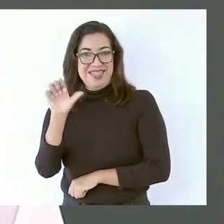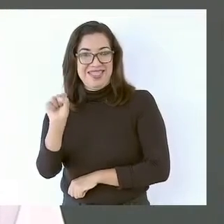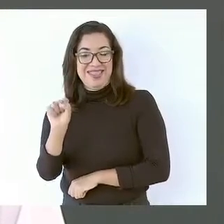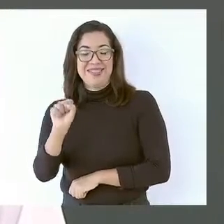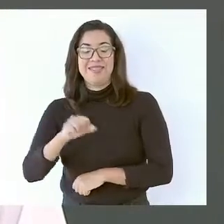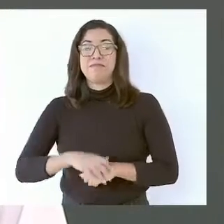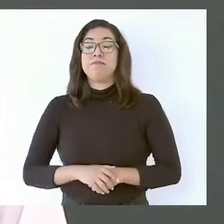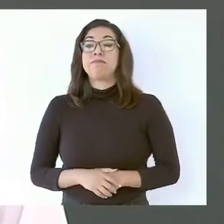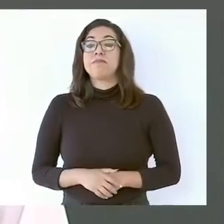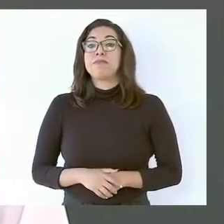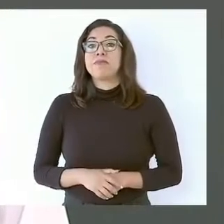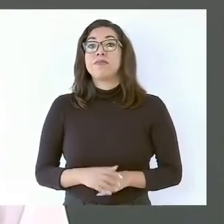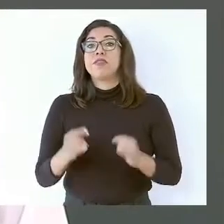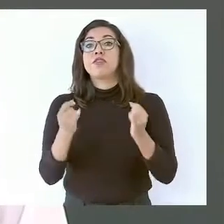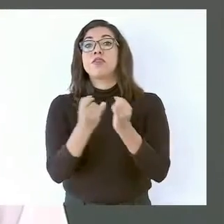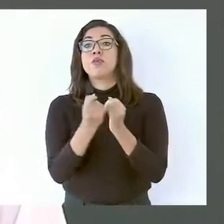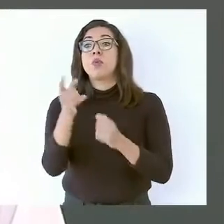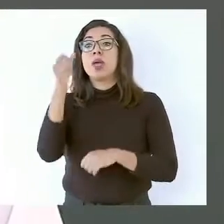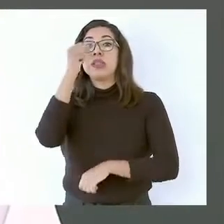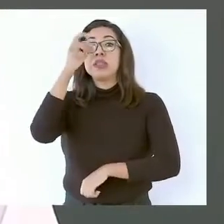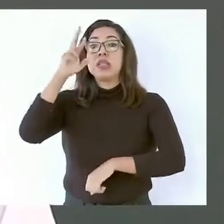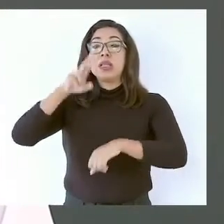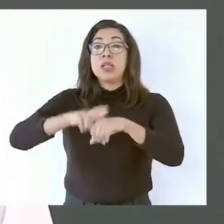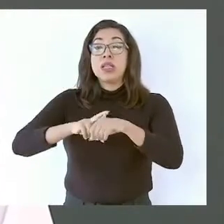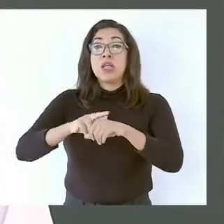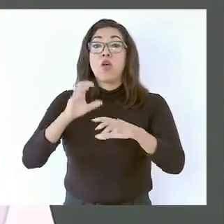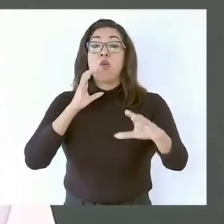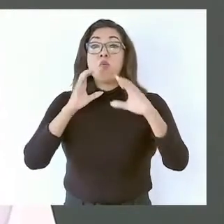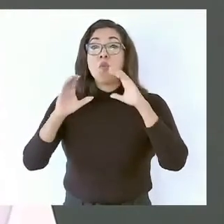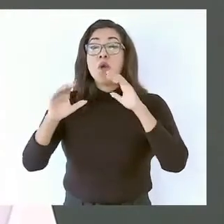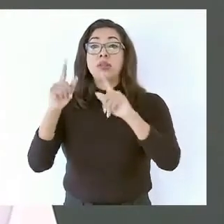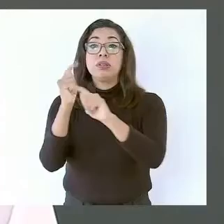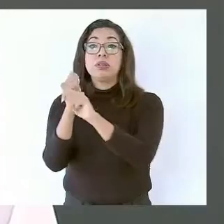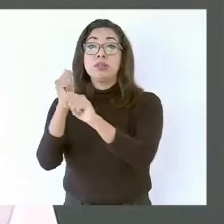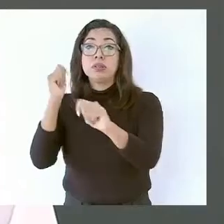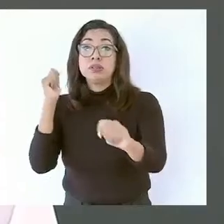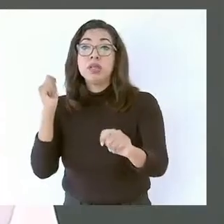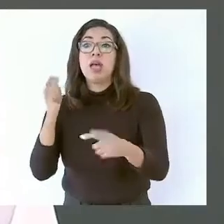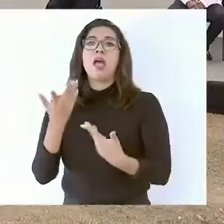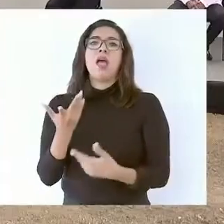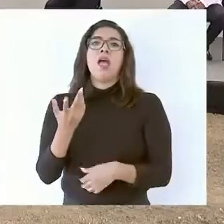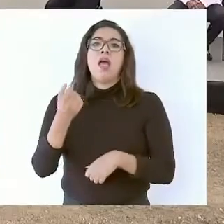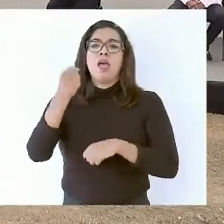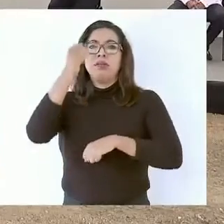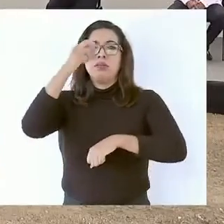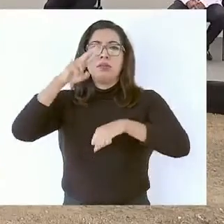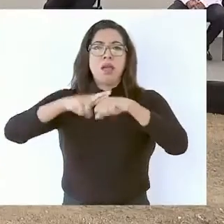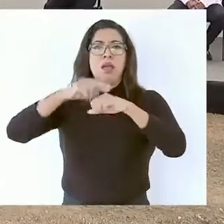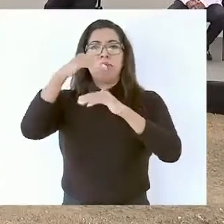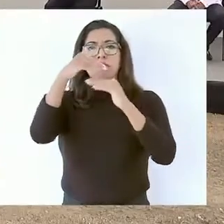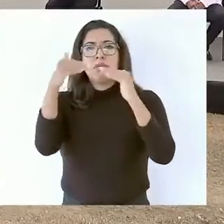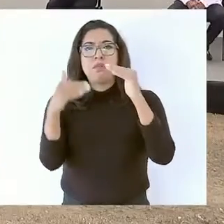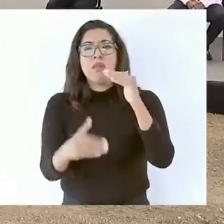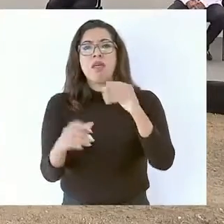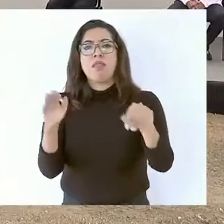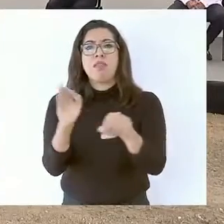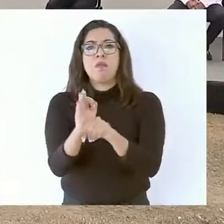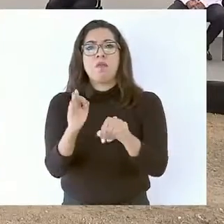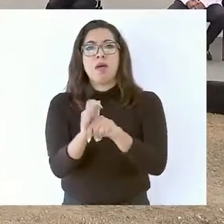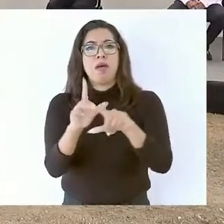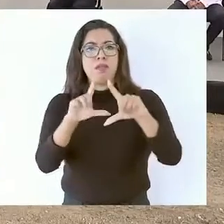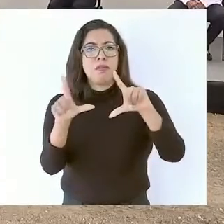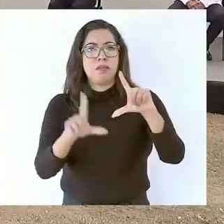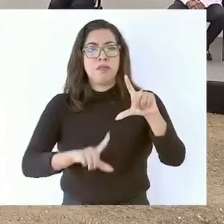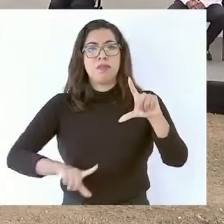señor secretario de Comunicaciones y Transportes, el subsecretario de la Defensa Nacional, el señor director